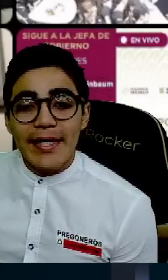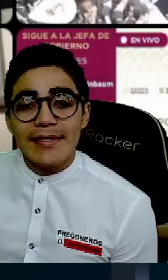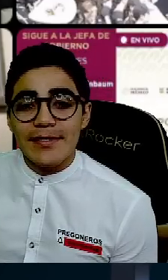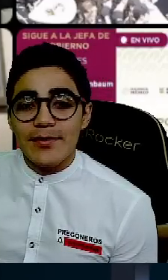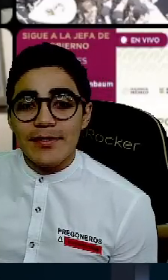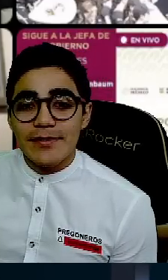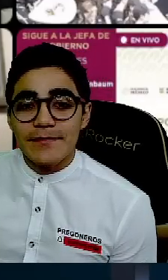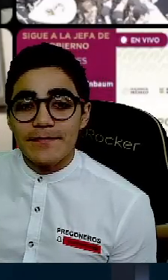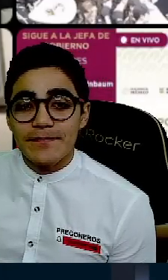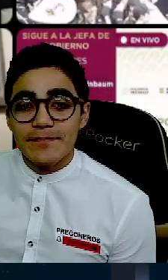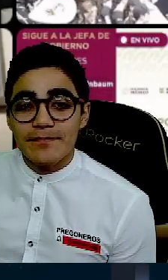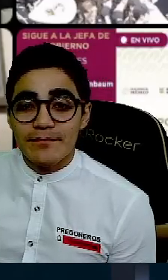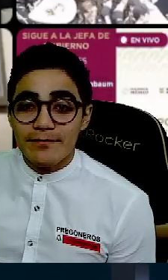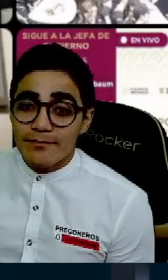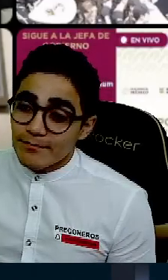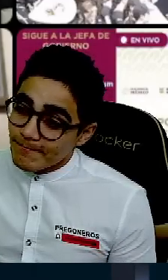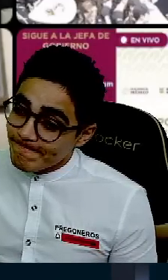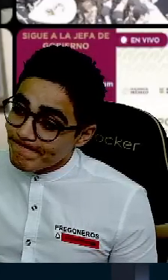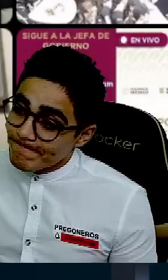¿Todo para qué, señores?